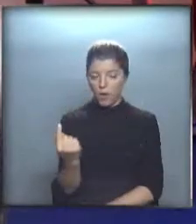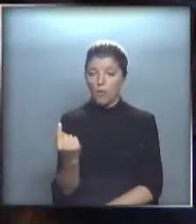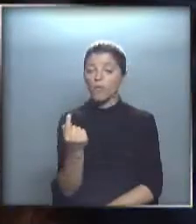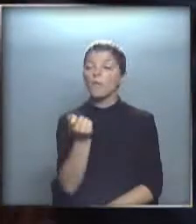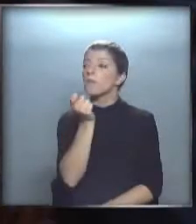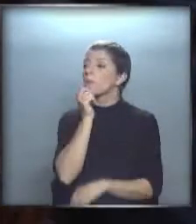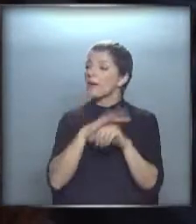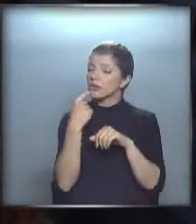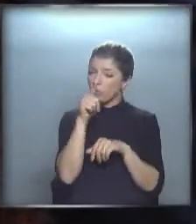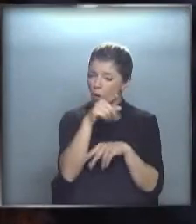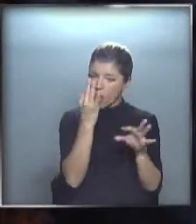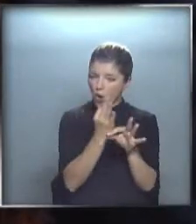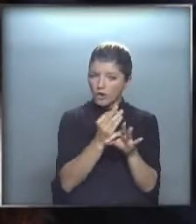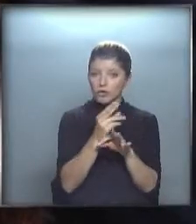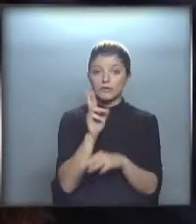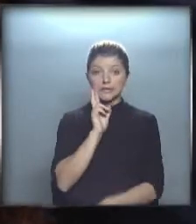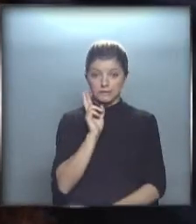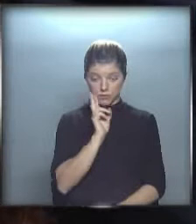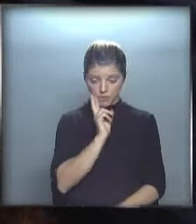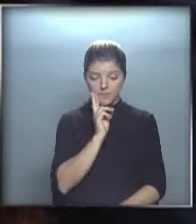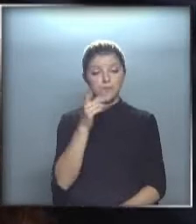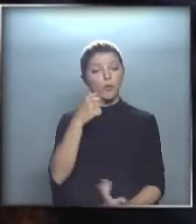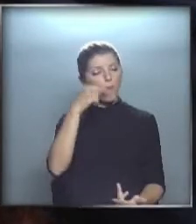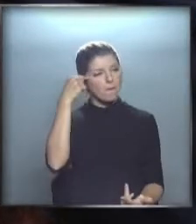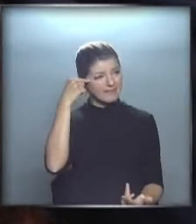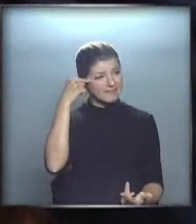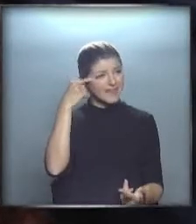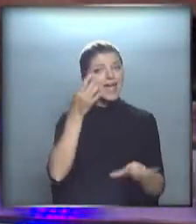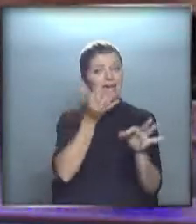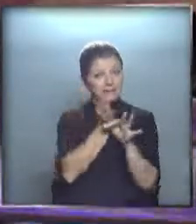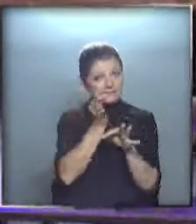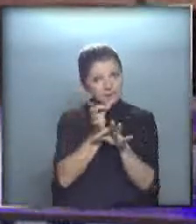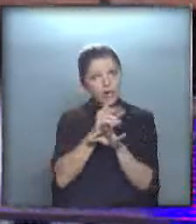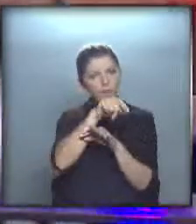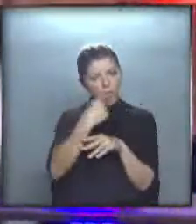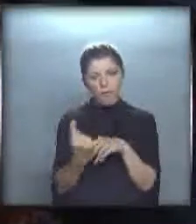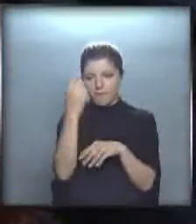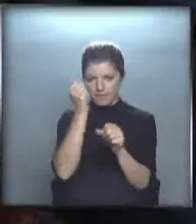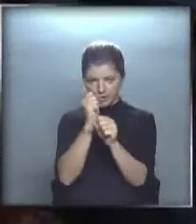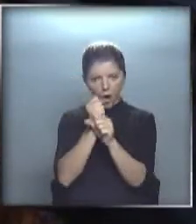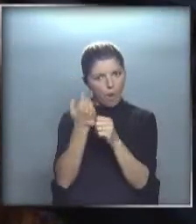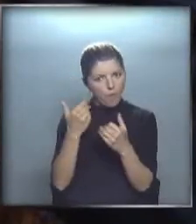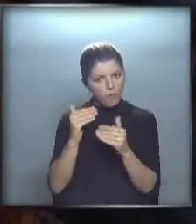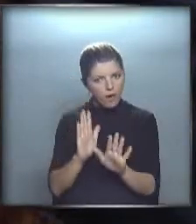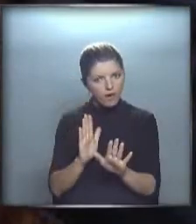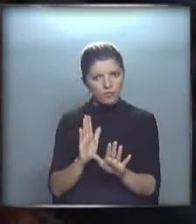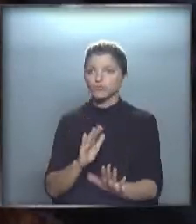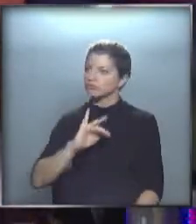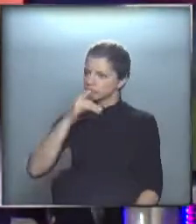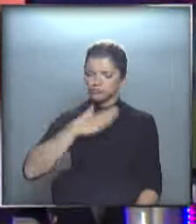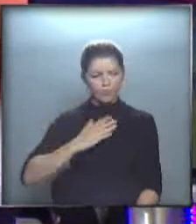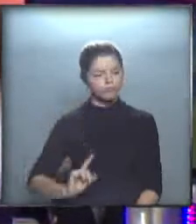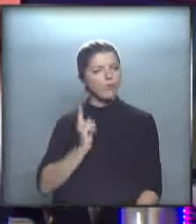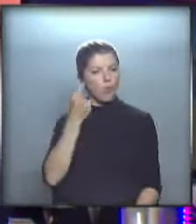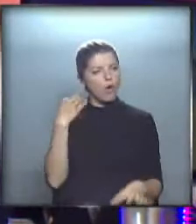Sí. ¿Qué sentís que te preparó como para encarar? Sí. Ok. Me siento orgulloso de esa